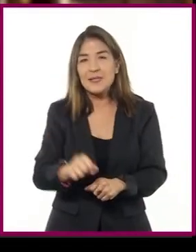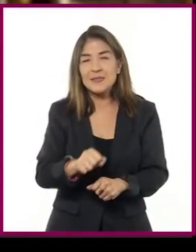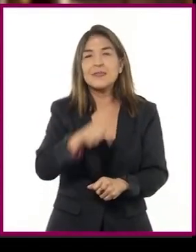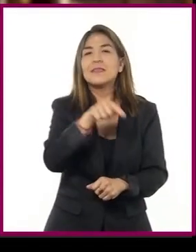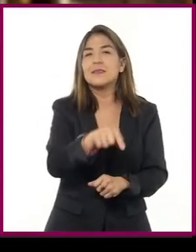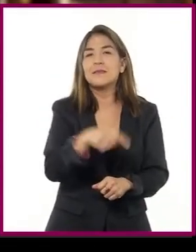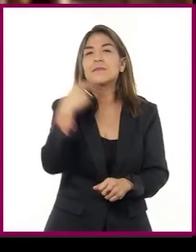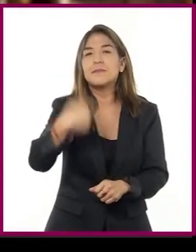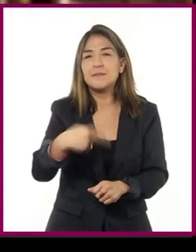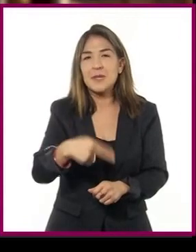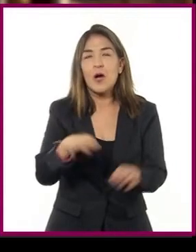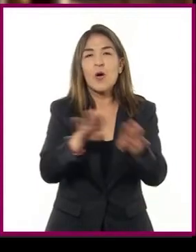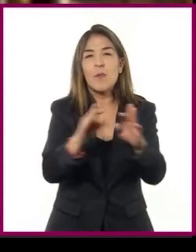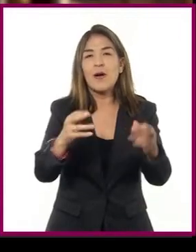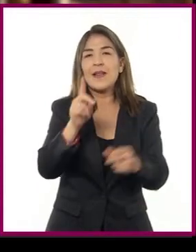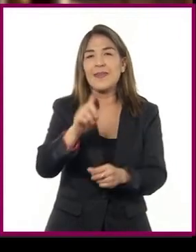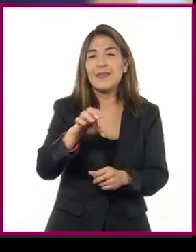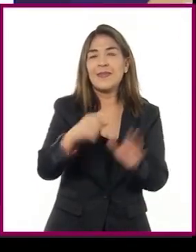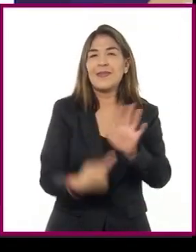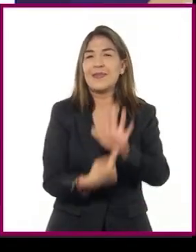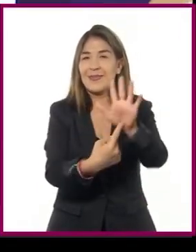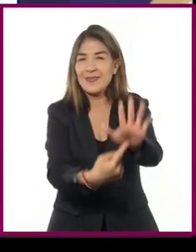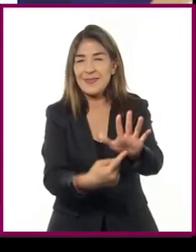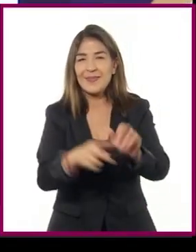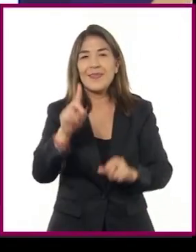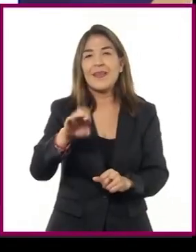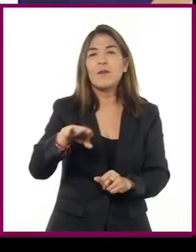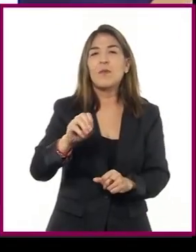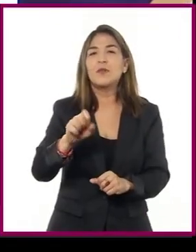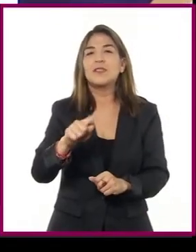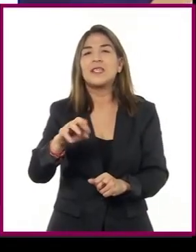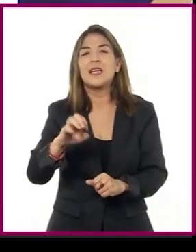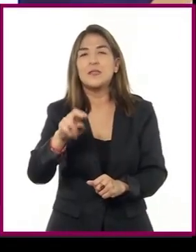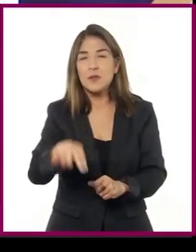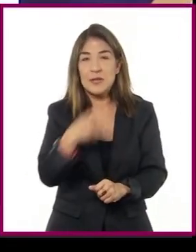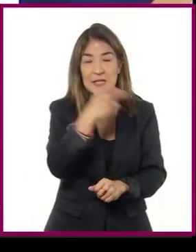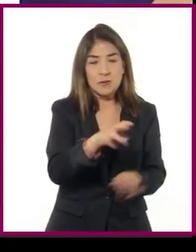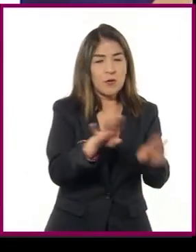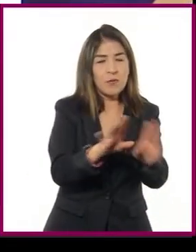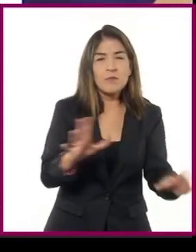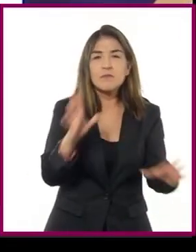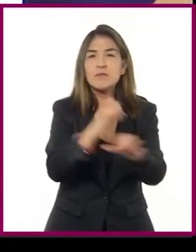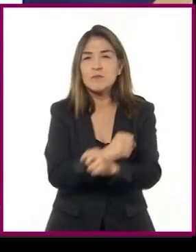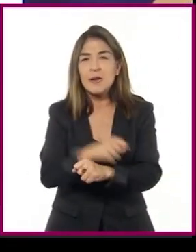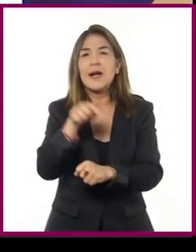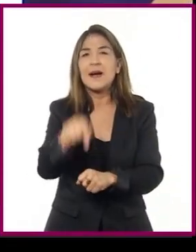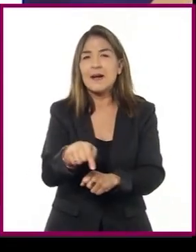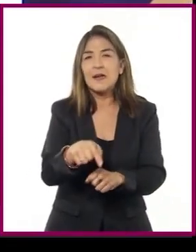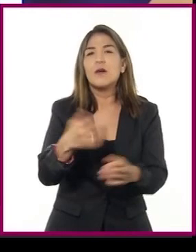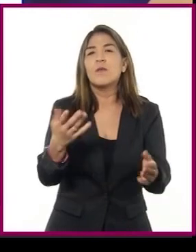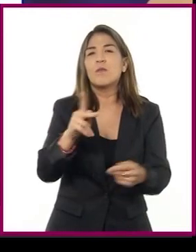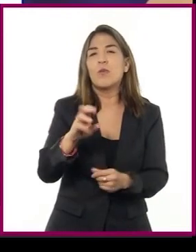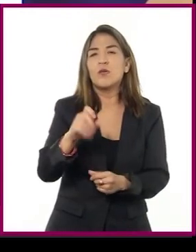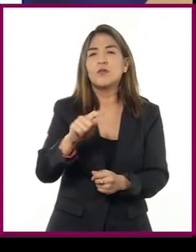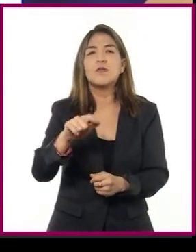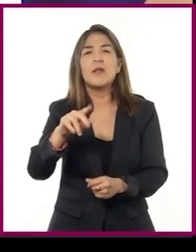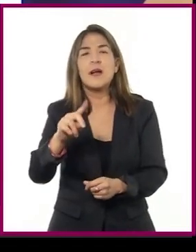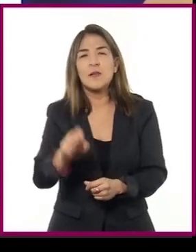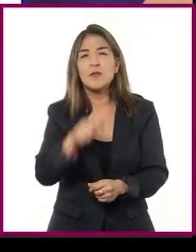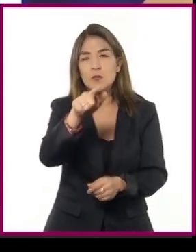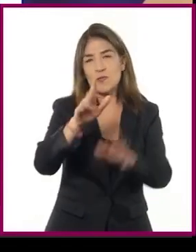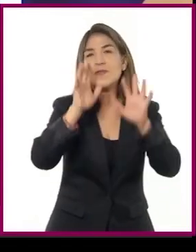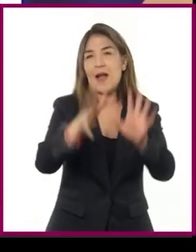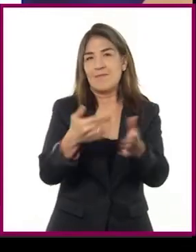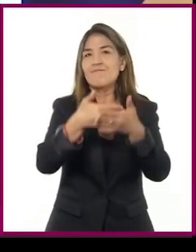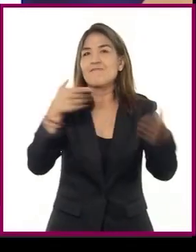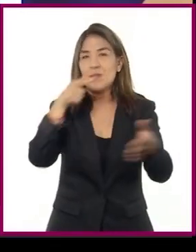llaman demostración. Seguramente todas esas definiciones, axiomas y postulados las anotaste